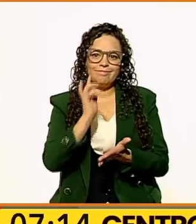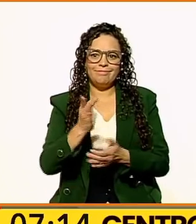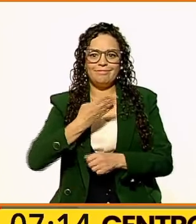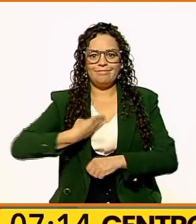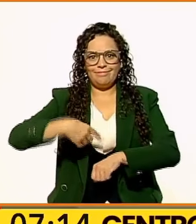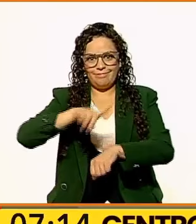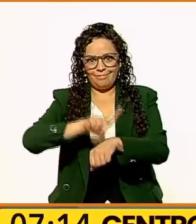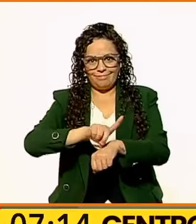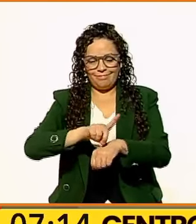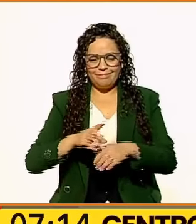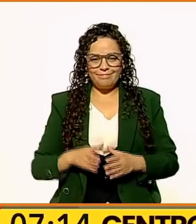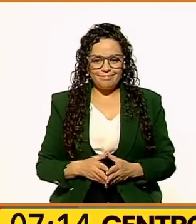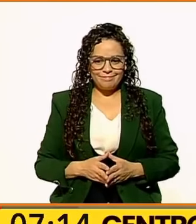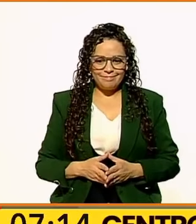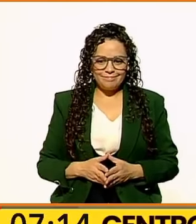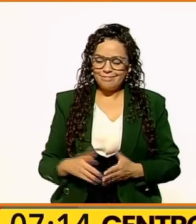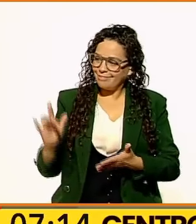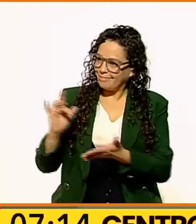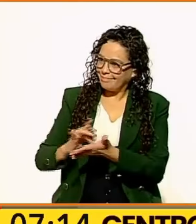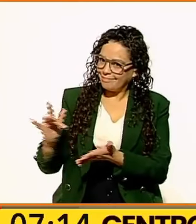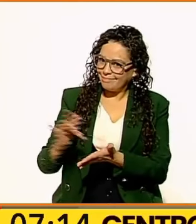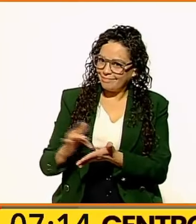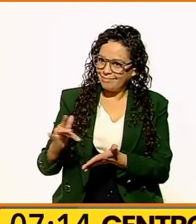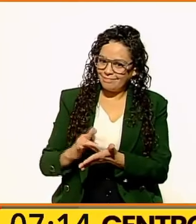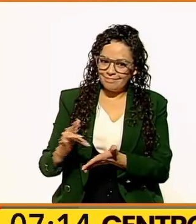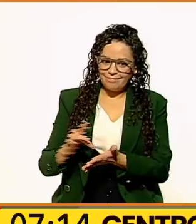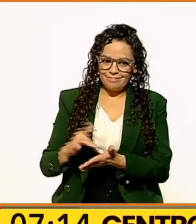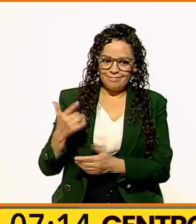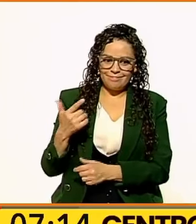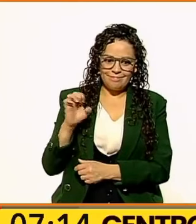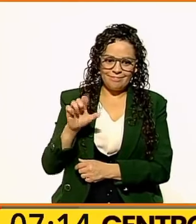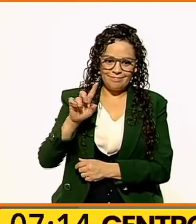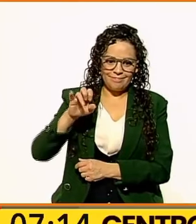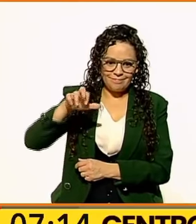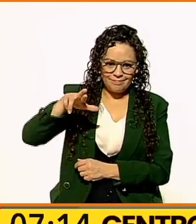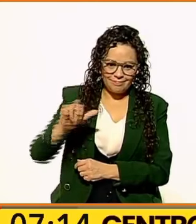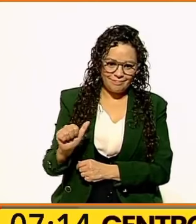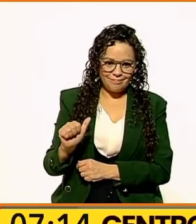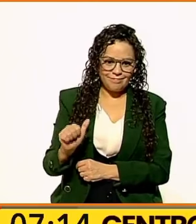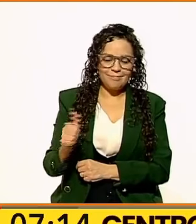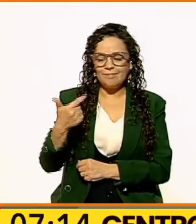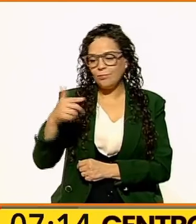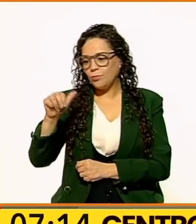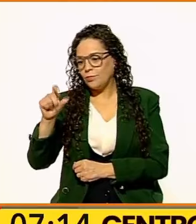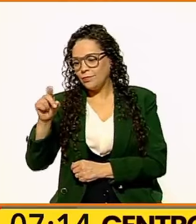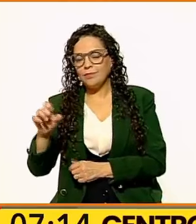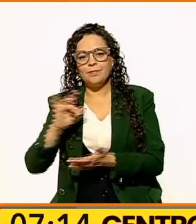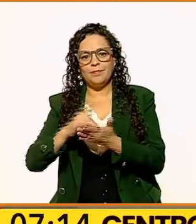buenos días. Muchas gracias, Elvira. Guadalupe, gracias por la invitación.